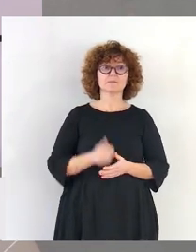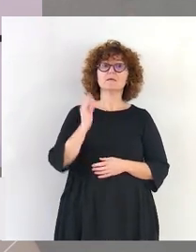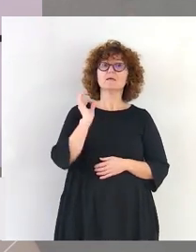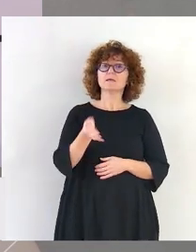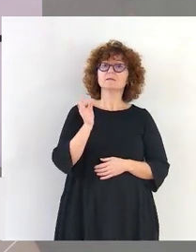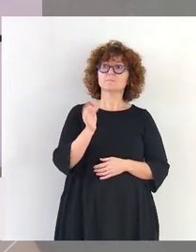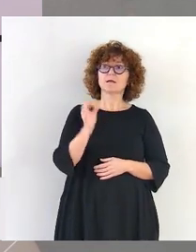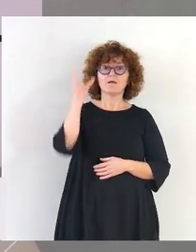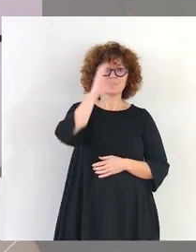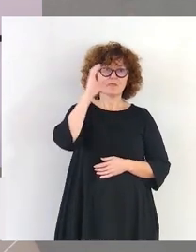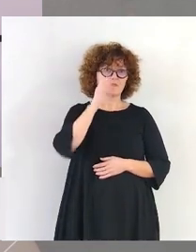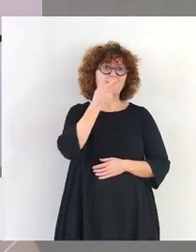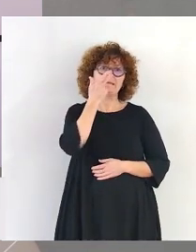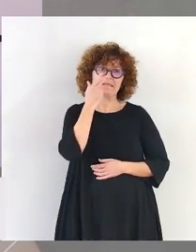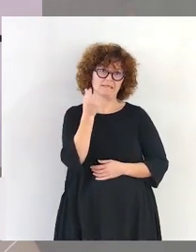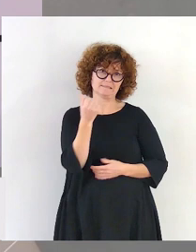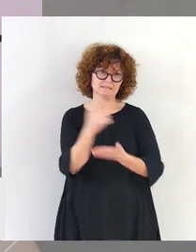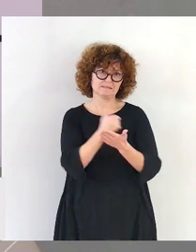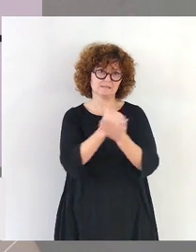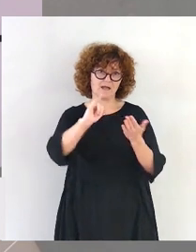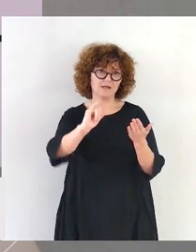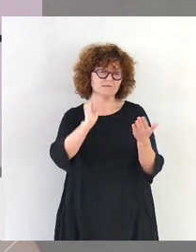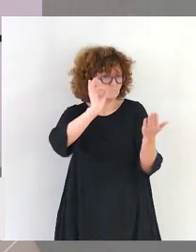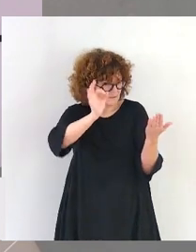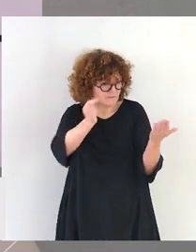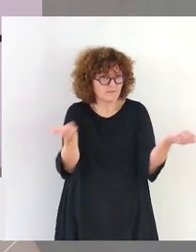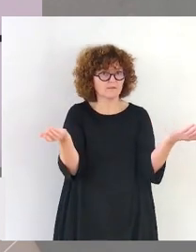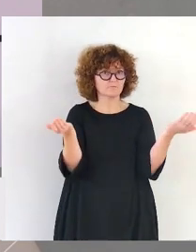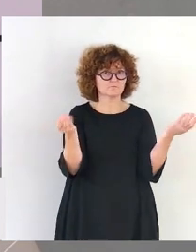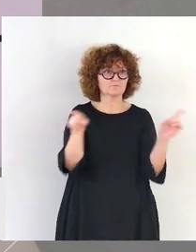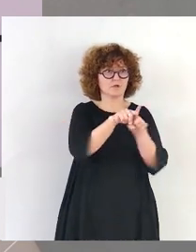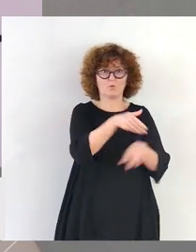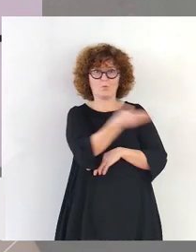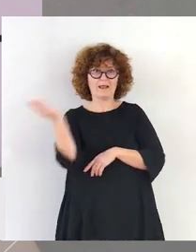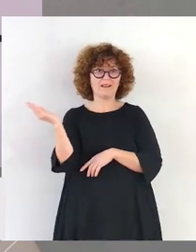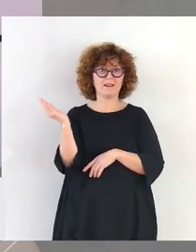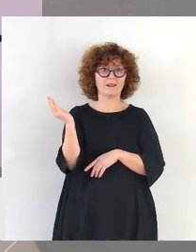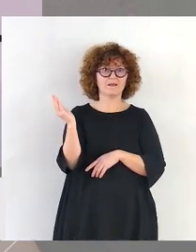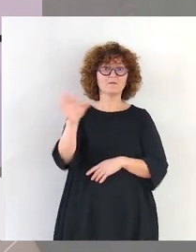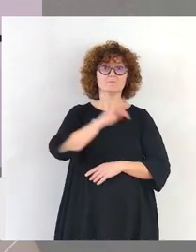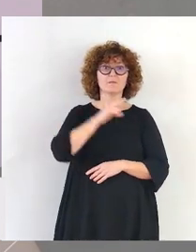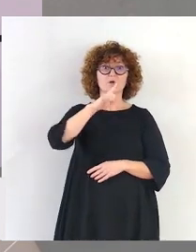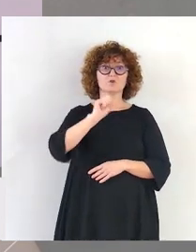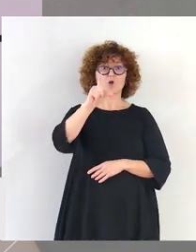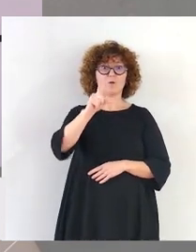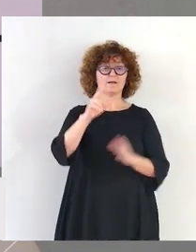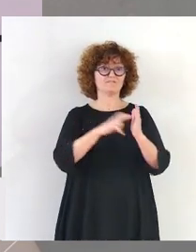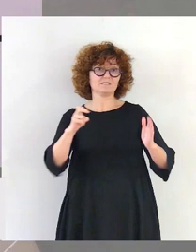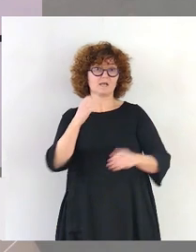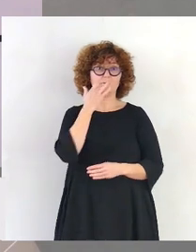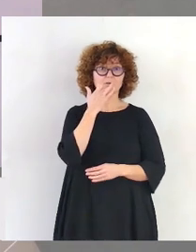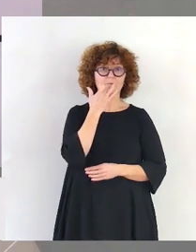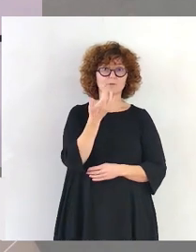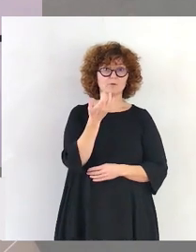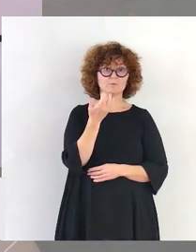hay intereses como en todos no porque los científicos somos de de todas es decir hay un premio Nobel de física anda por ahí que que que